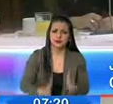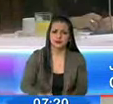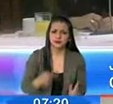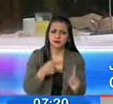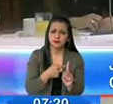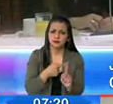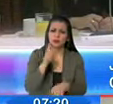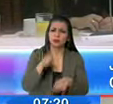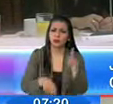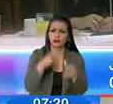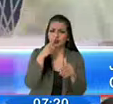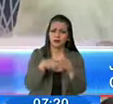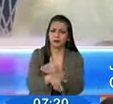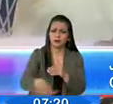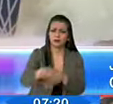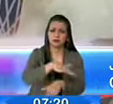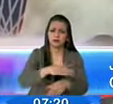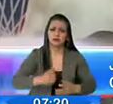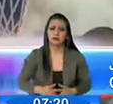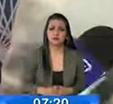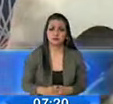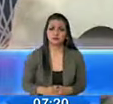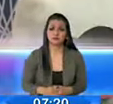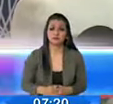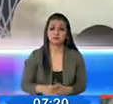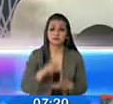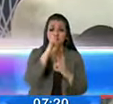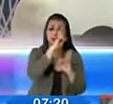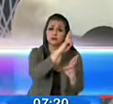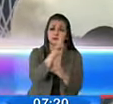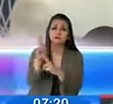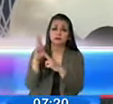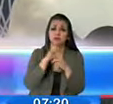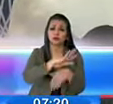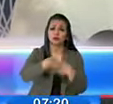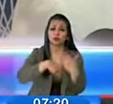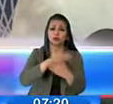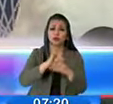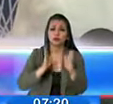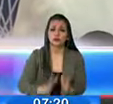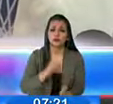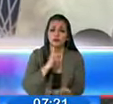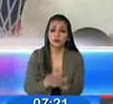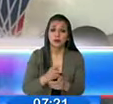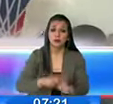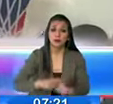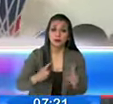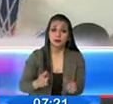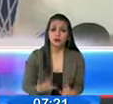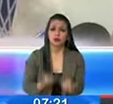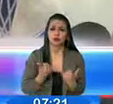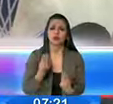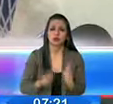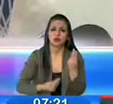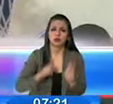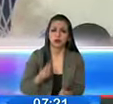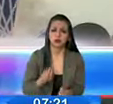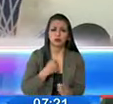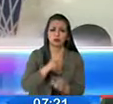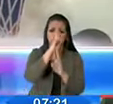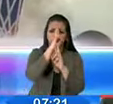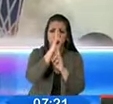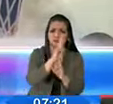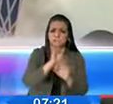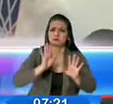puede actuar en este caso. Indudablemente, respeto merecemos todos los ecuatorianos. En ese sentido, nosotros vamos a hacer respetar lo